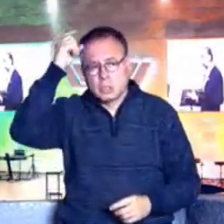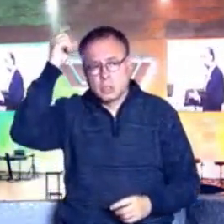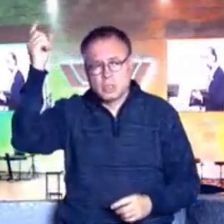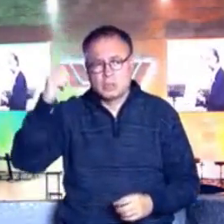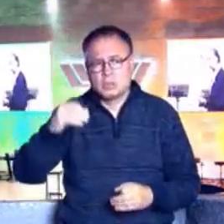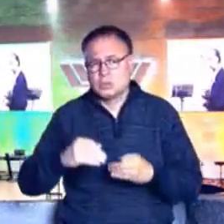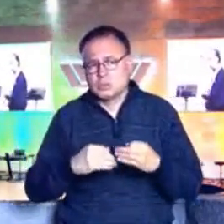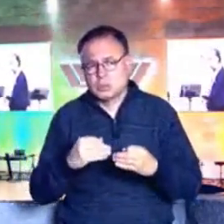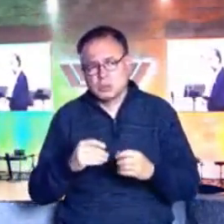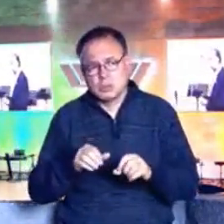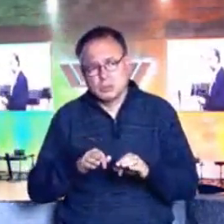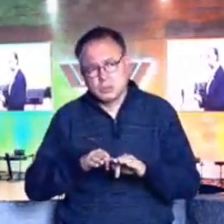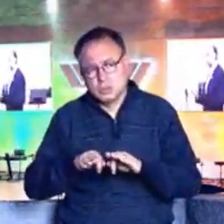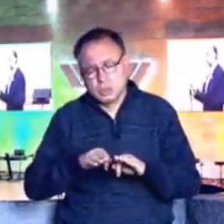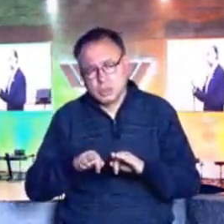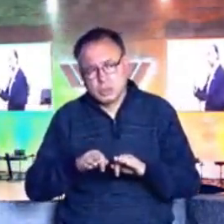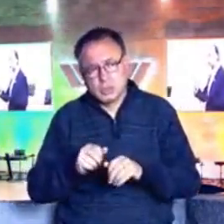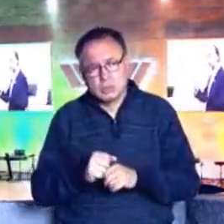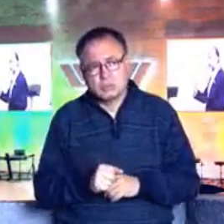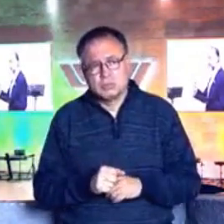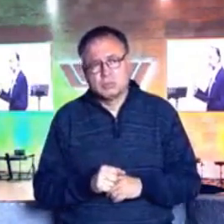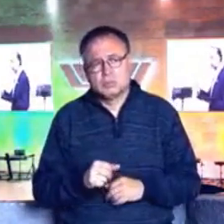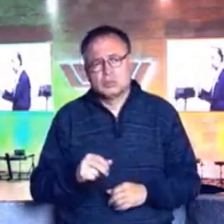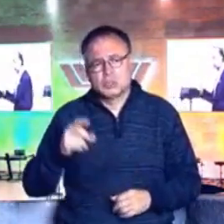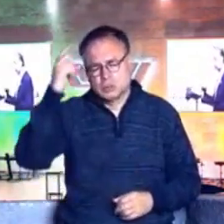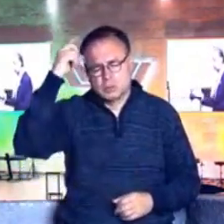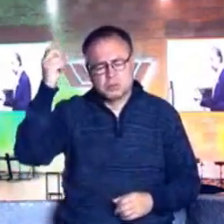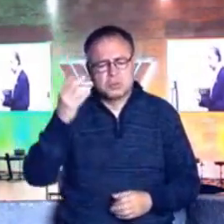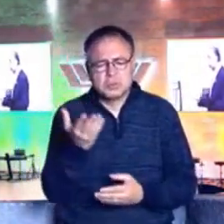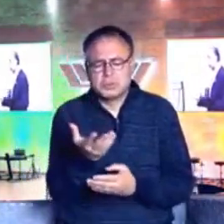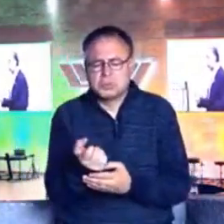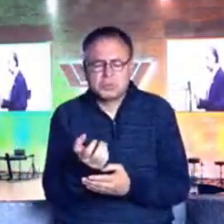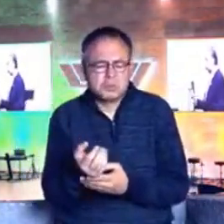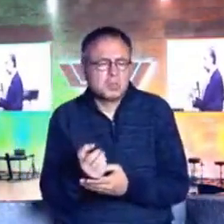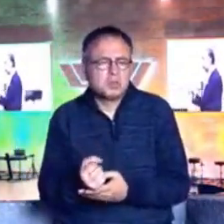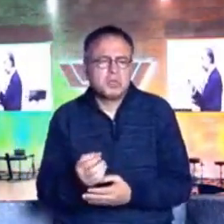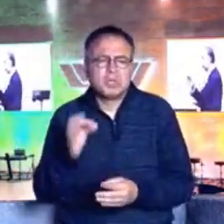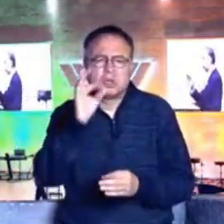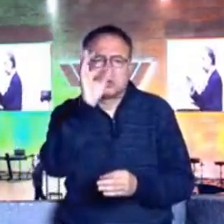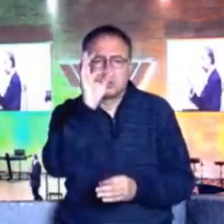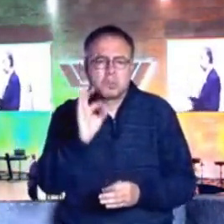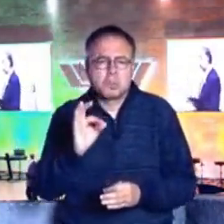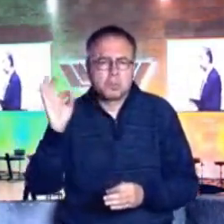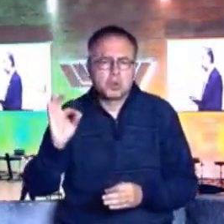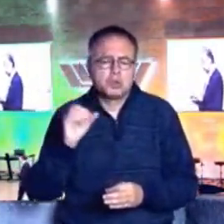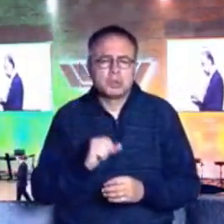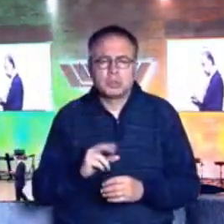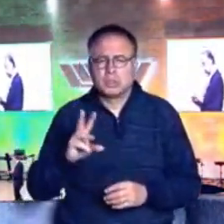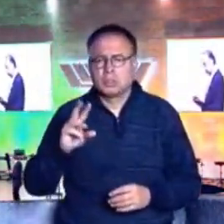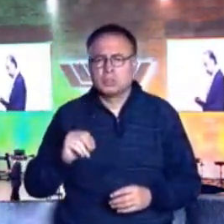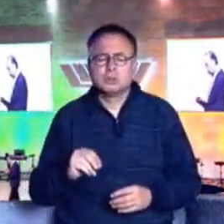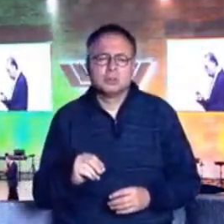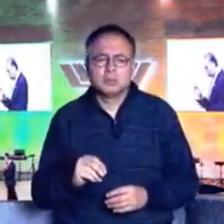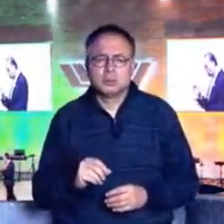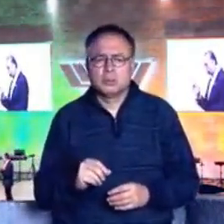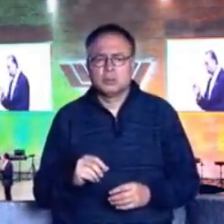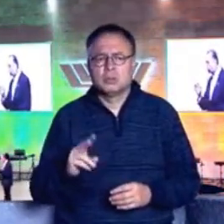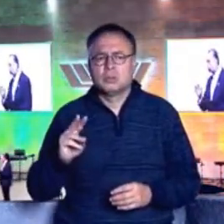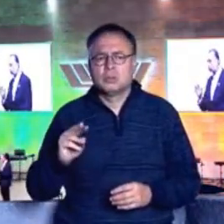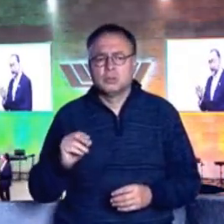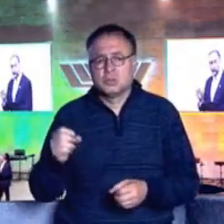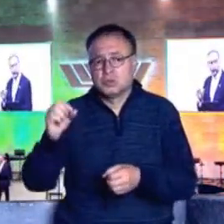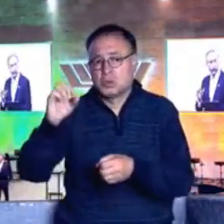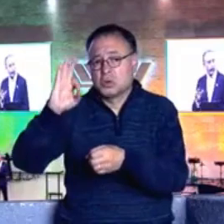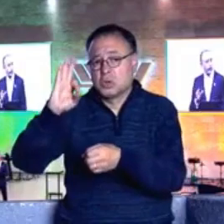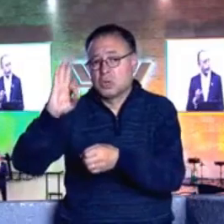finanzas Dios no te pide el 20 el 30 el 40 ni el 50 él solamente te pide el diezmo él solamente te pide el